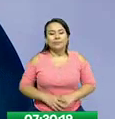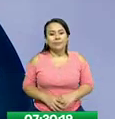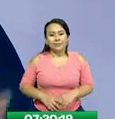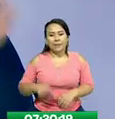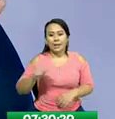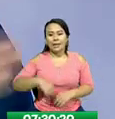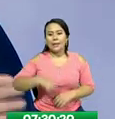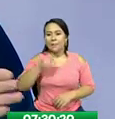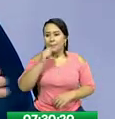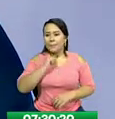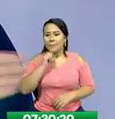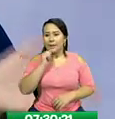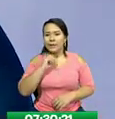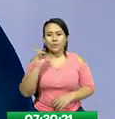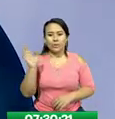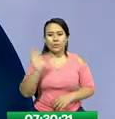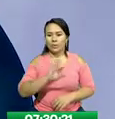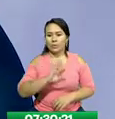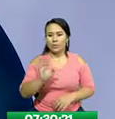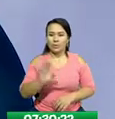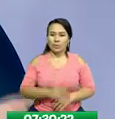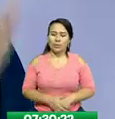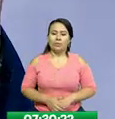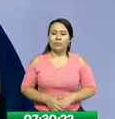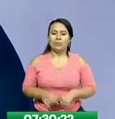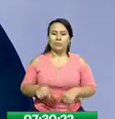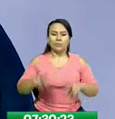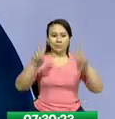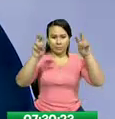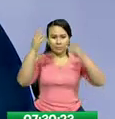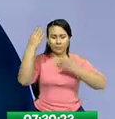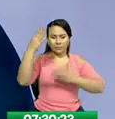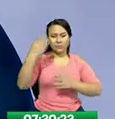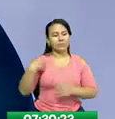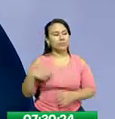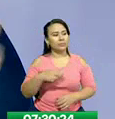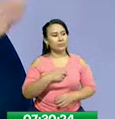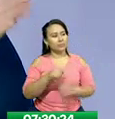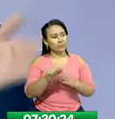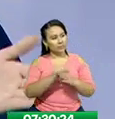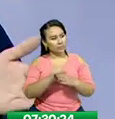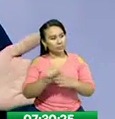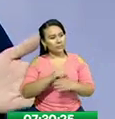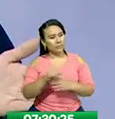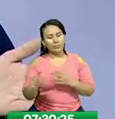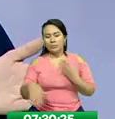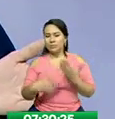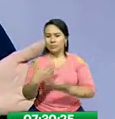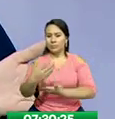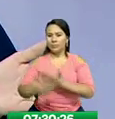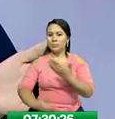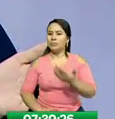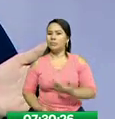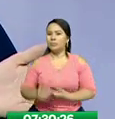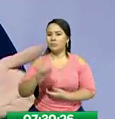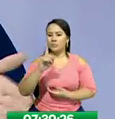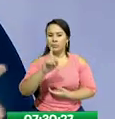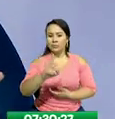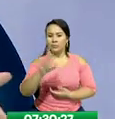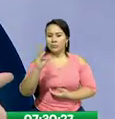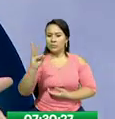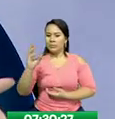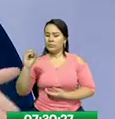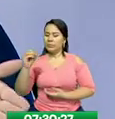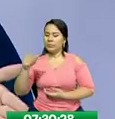una privatización, no. Entonces bajémonos del tema político y vamos hacia el tema práctico. Este es un bien de los 17 millones de ecuatorianos que si